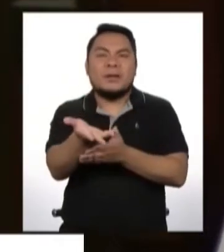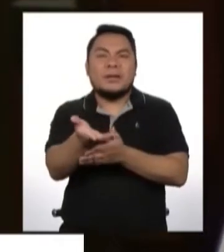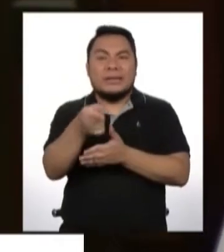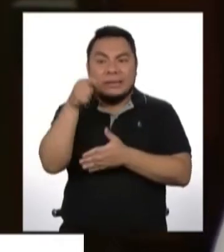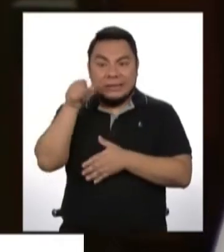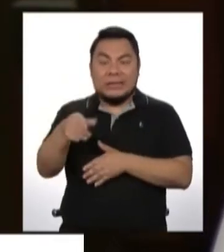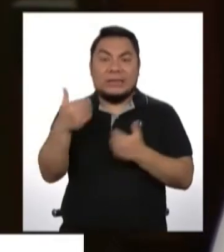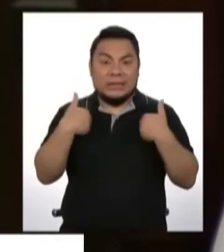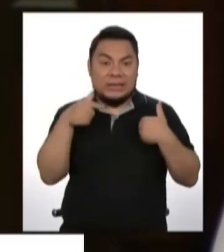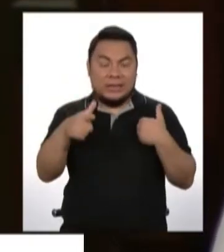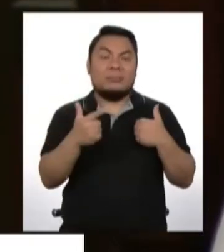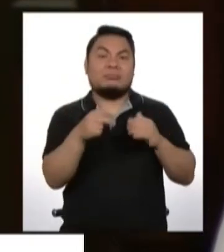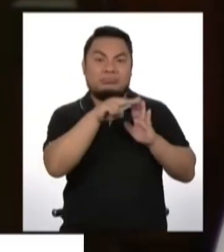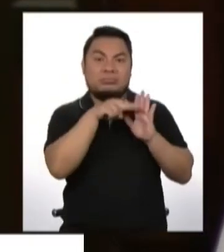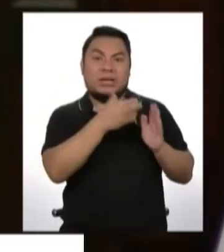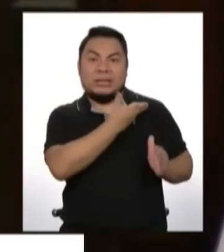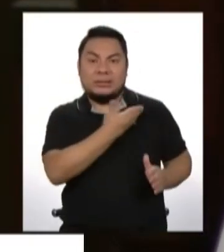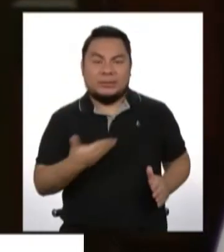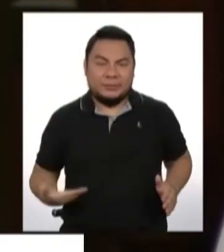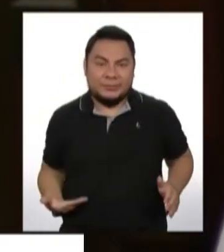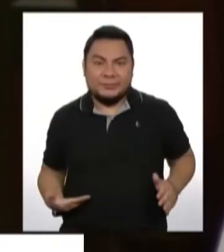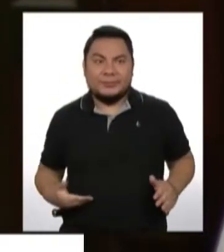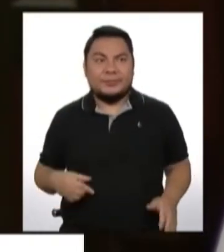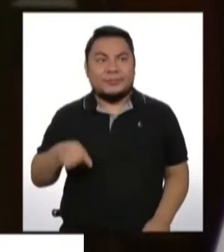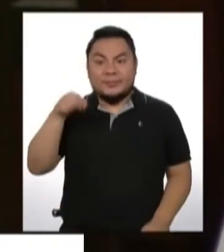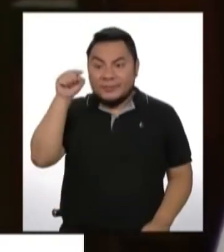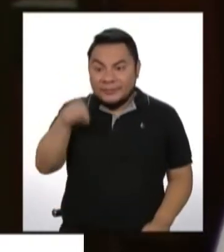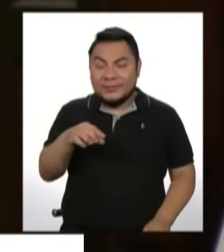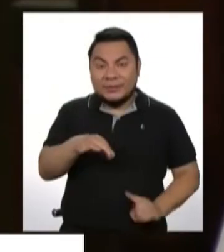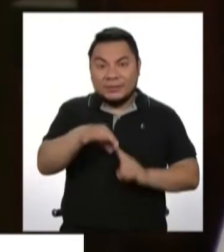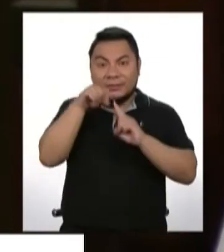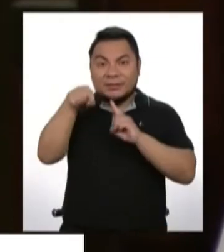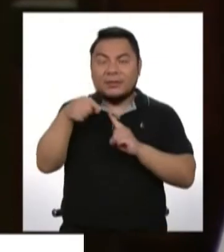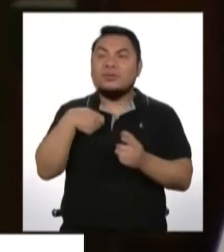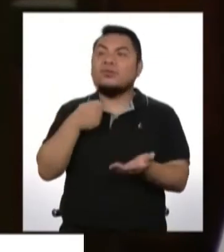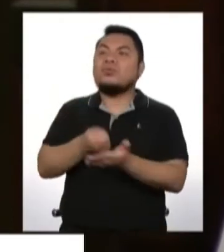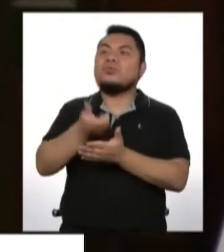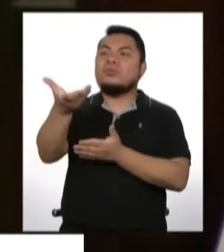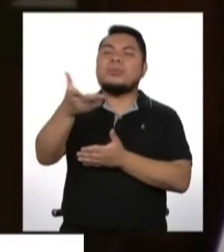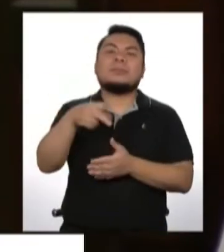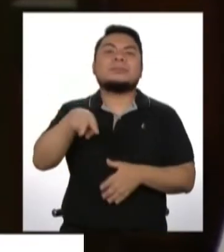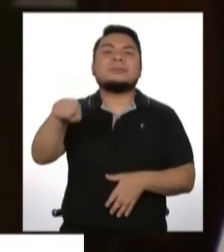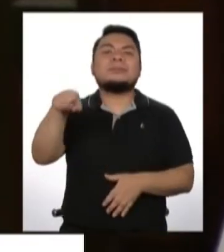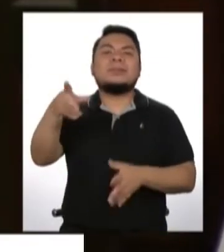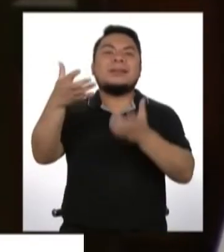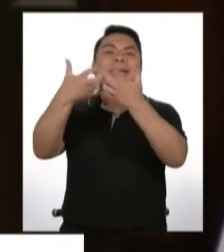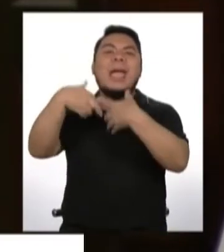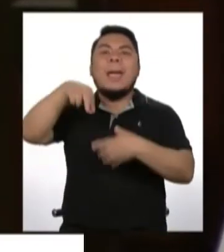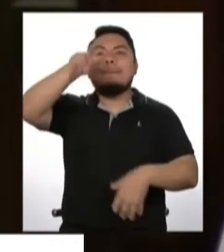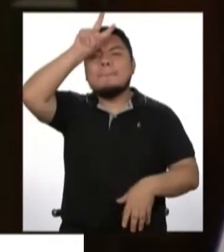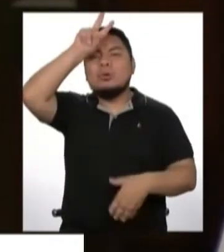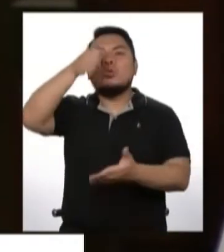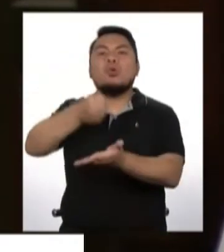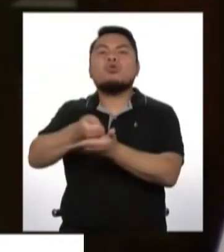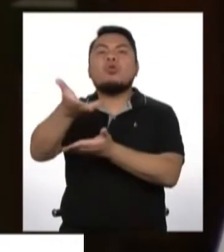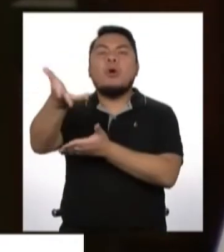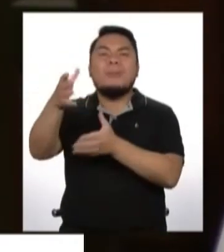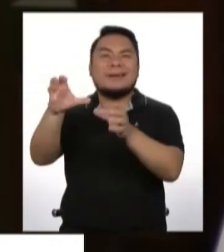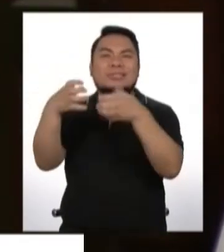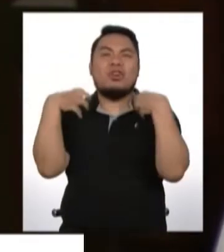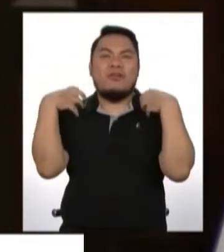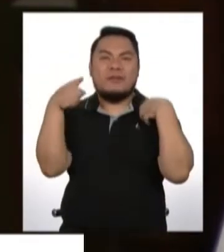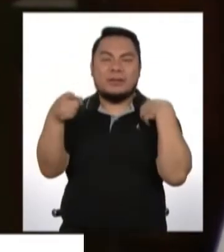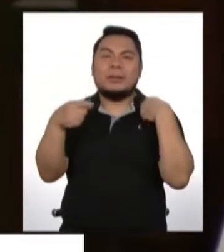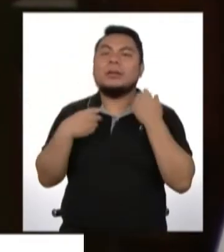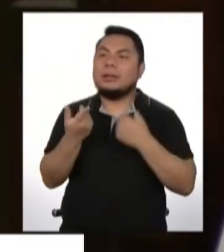el Estado. En este caso en particular lo hemos hecho a través de Perú Compras. Hemos invitado a